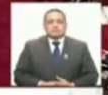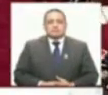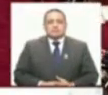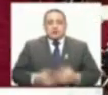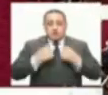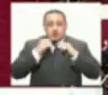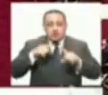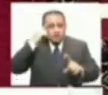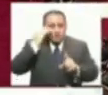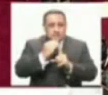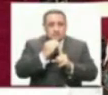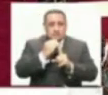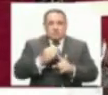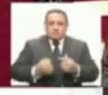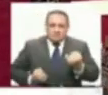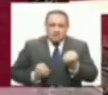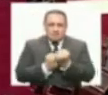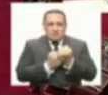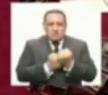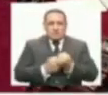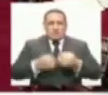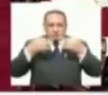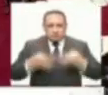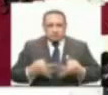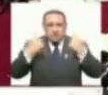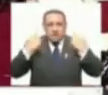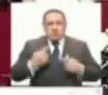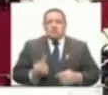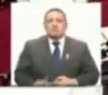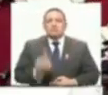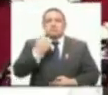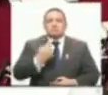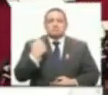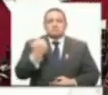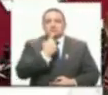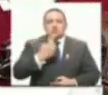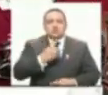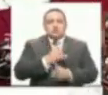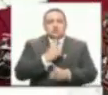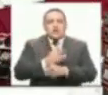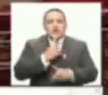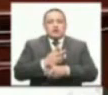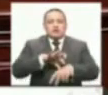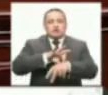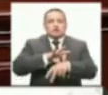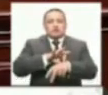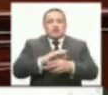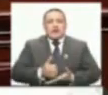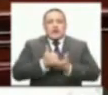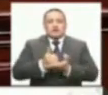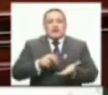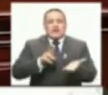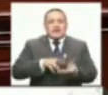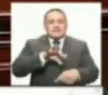Con este objetivo, impulsaremos la consolidación de un solo sistema de prevención de salud unificado, E-Salud,